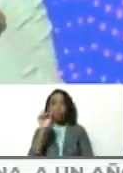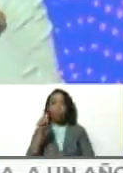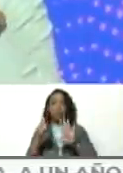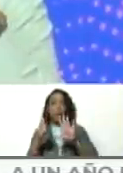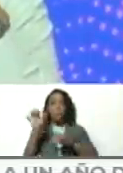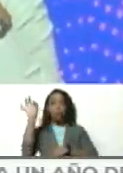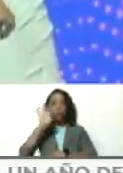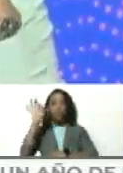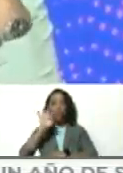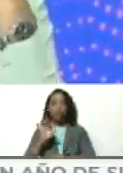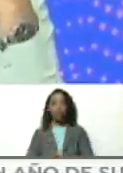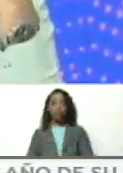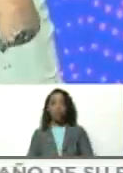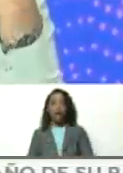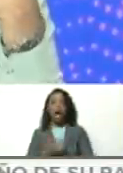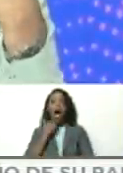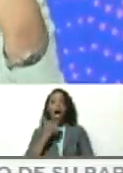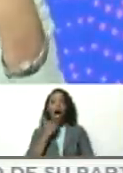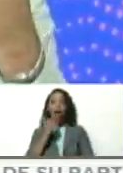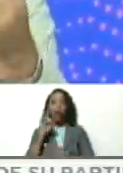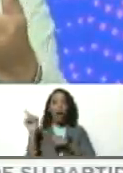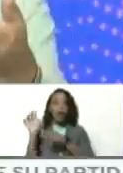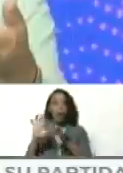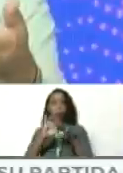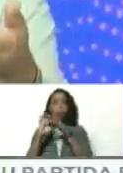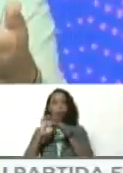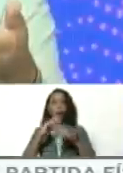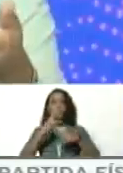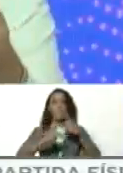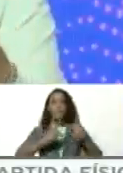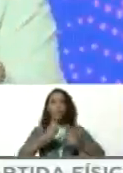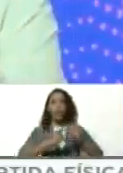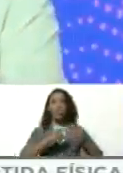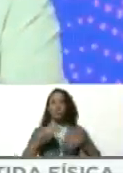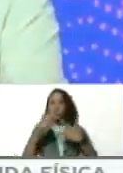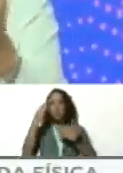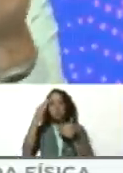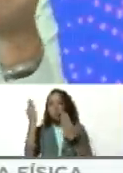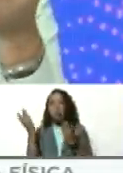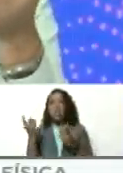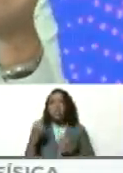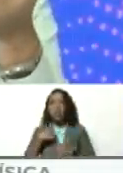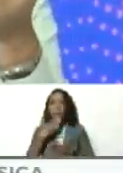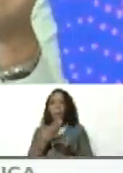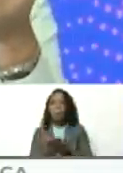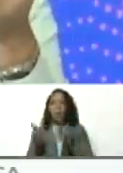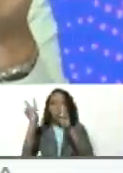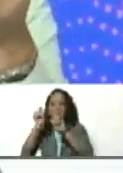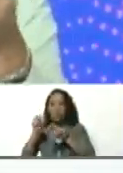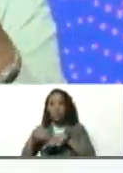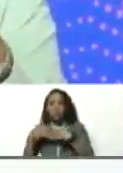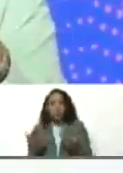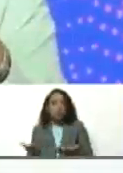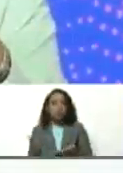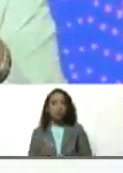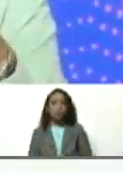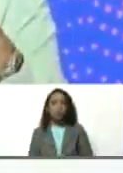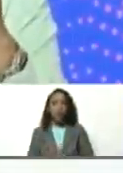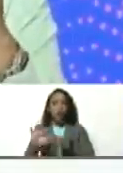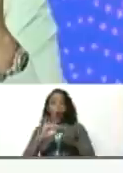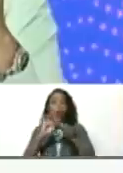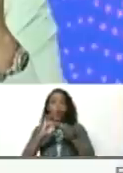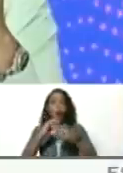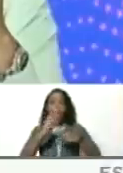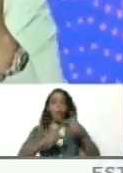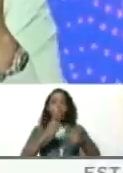2.6%. Hay algo que se llama Unión y Progreso, no sé qué es, pido investigación. Unión y